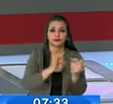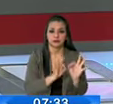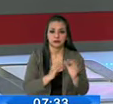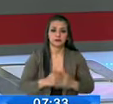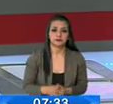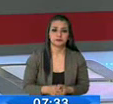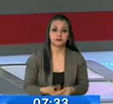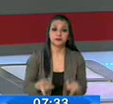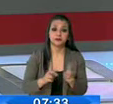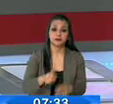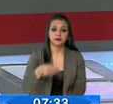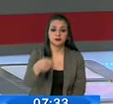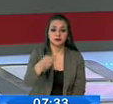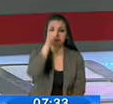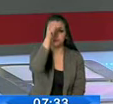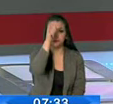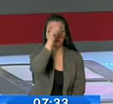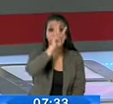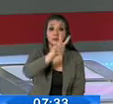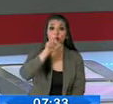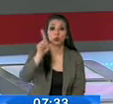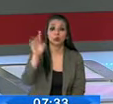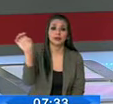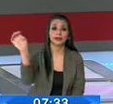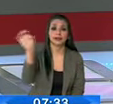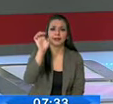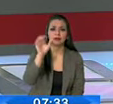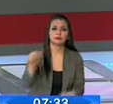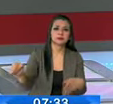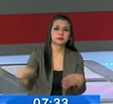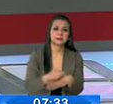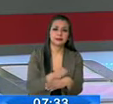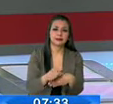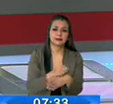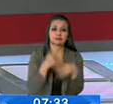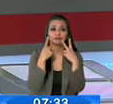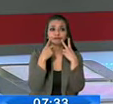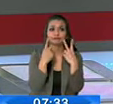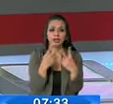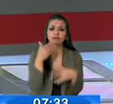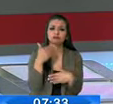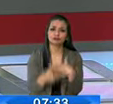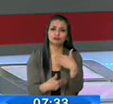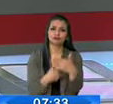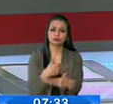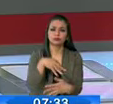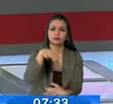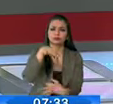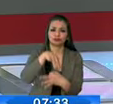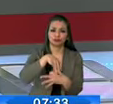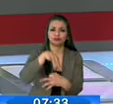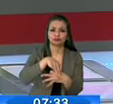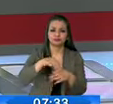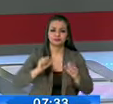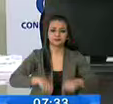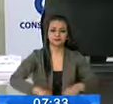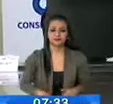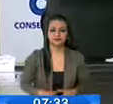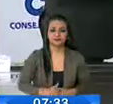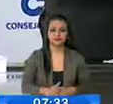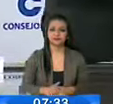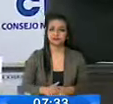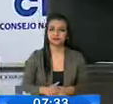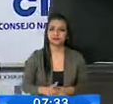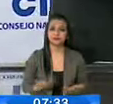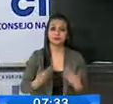el próximo domingo 21 de enero se llevará a cabo un simulacro para observar las fases de este llamado a las urnas. Ya se